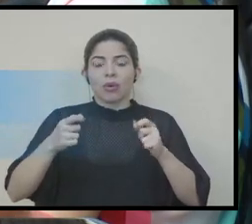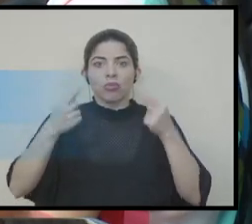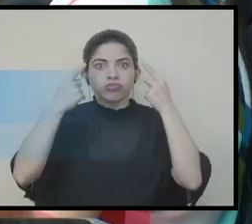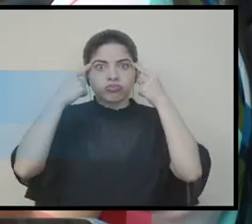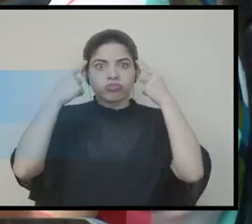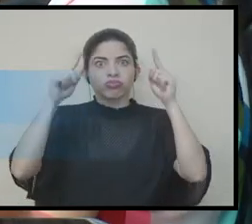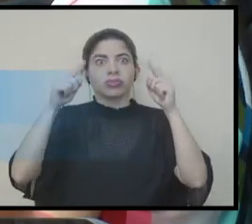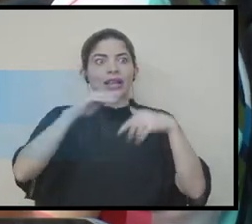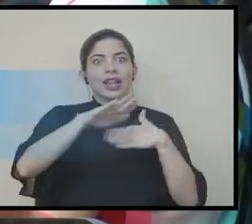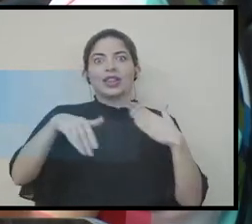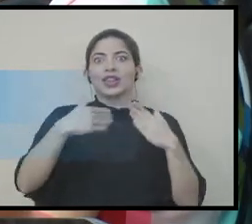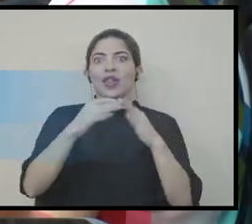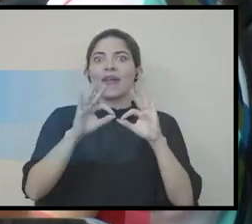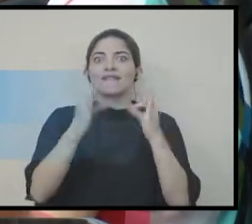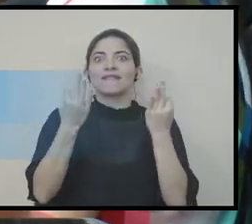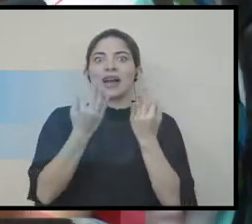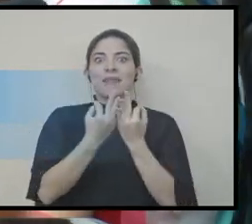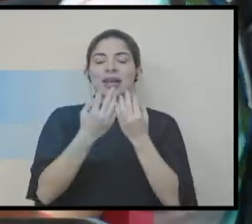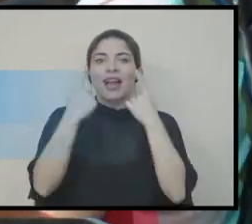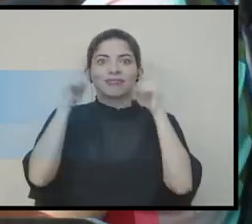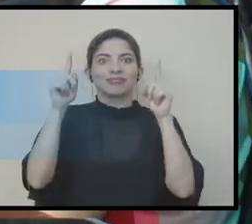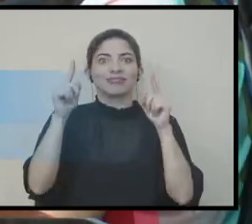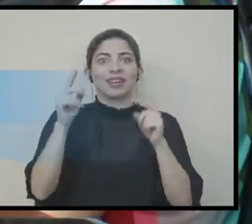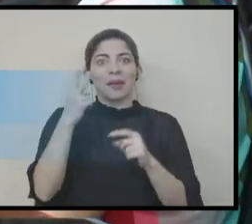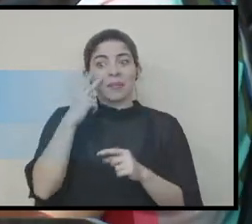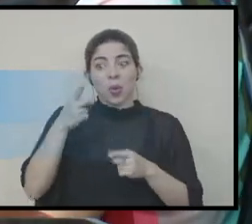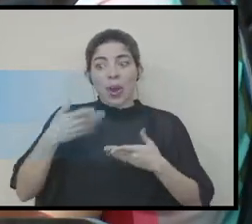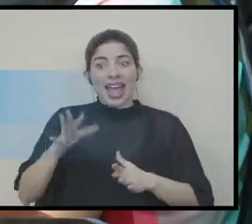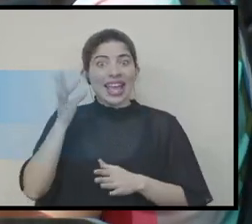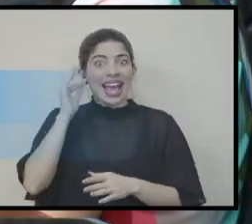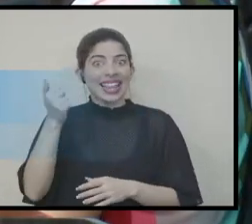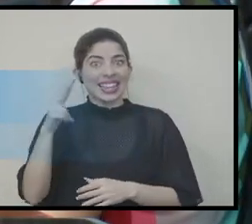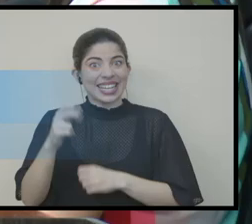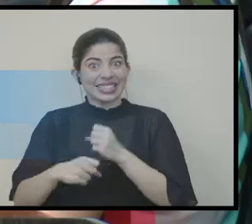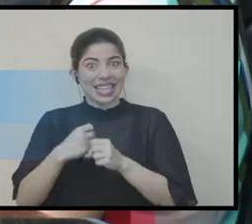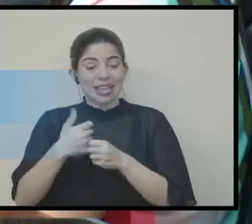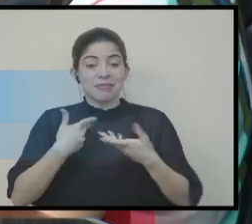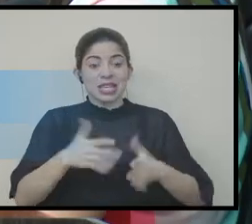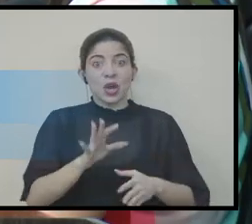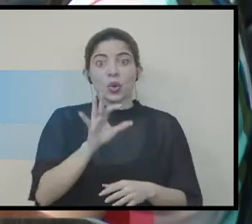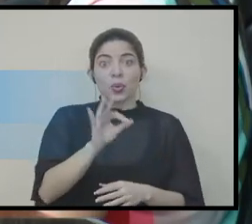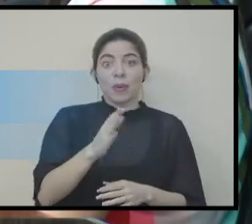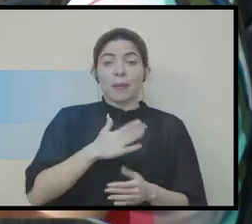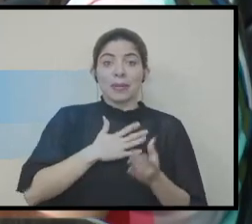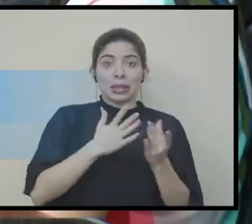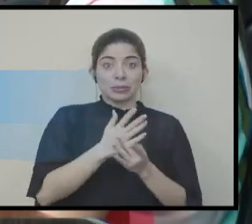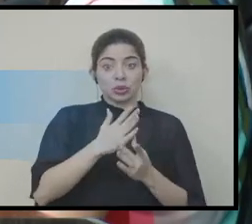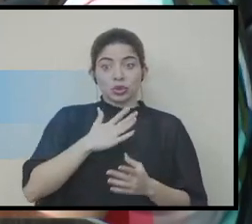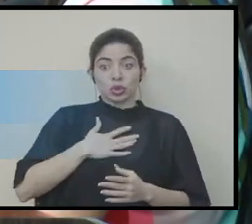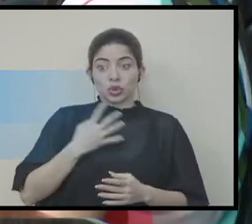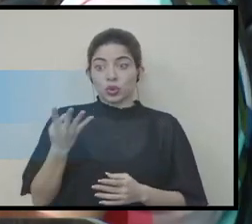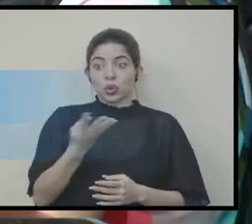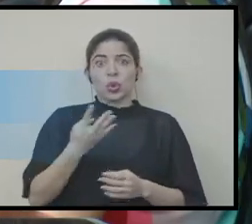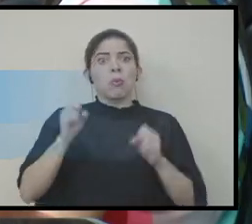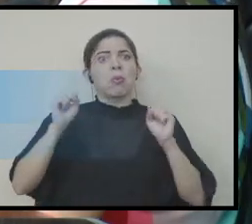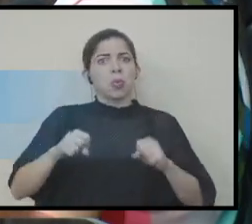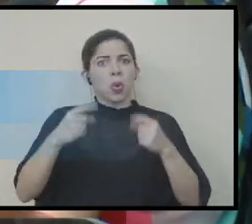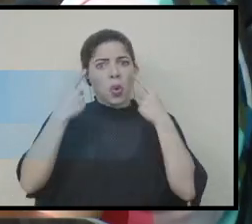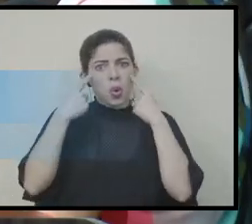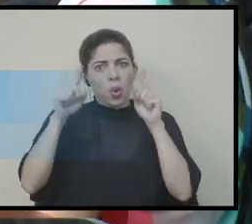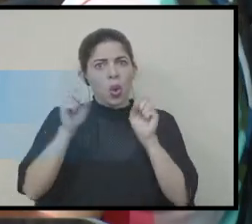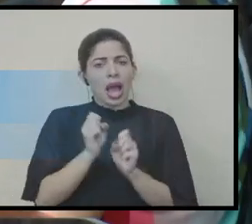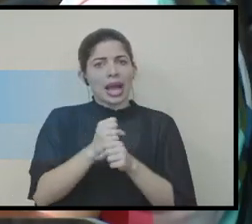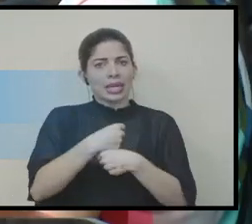triunfo de toda la familia. Nos dimos cuenta como una hija de 13 años, un hijo de 9, mi esposo y yo, podíamos lograr